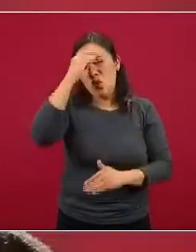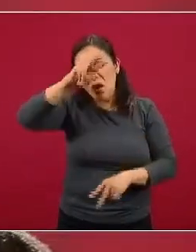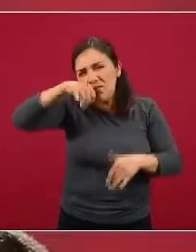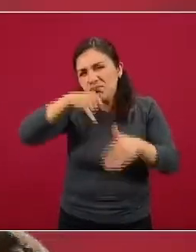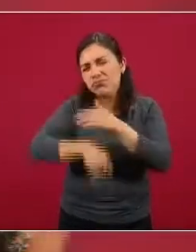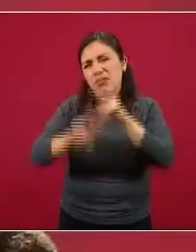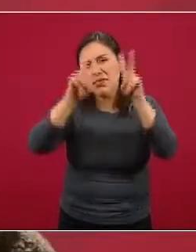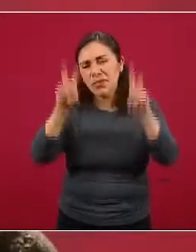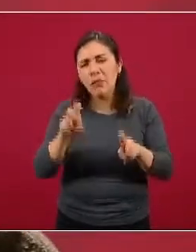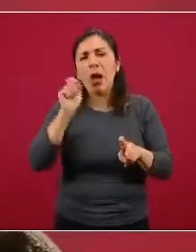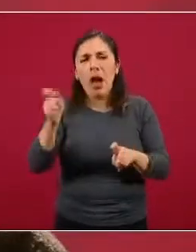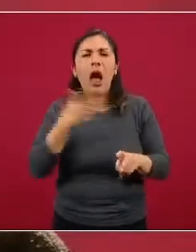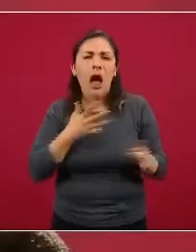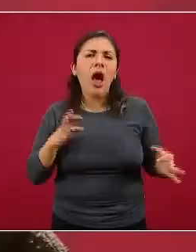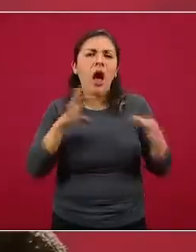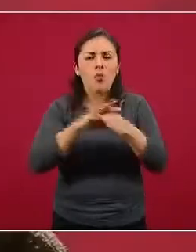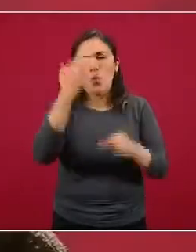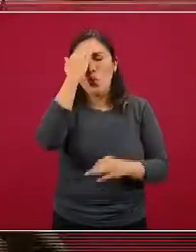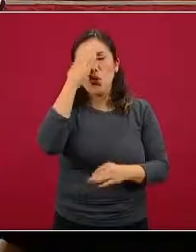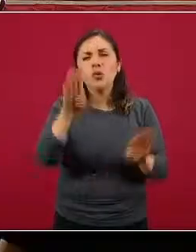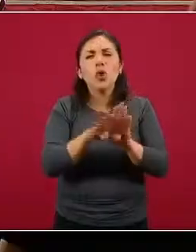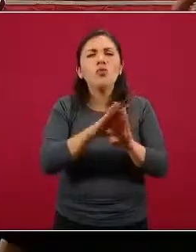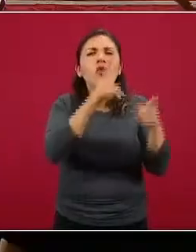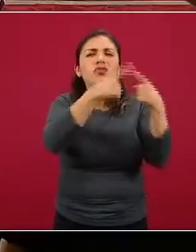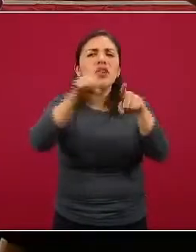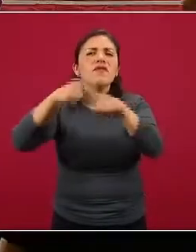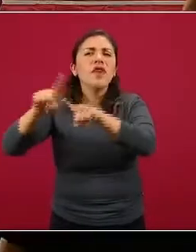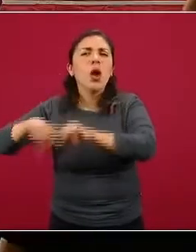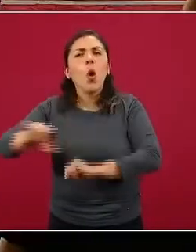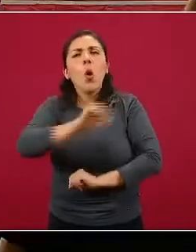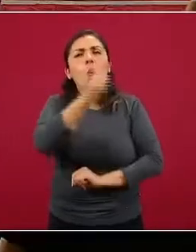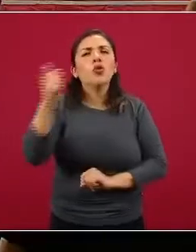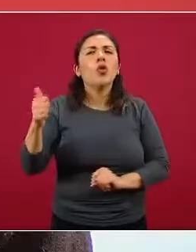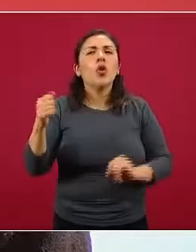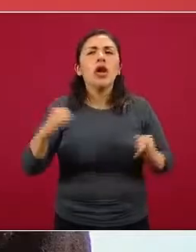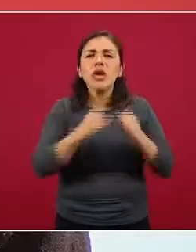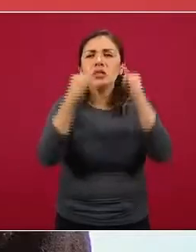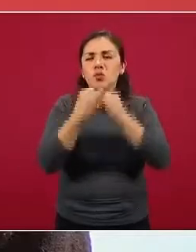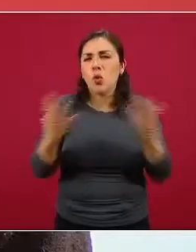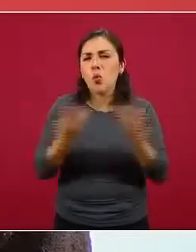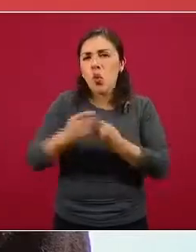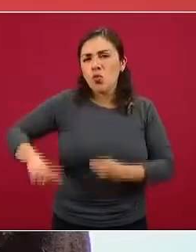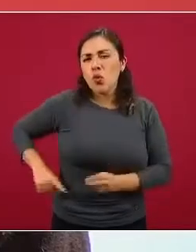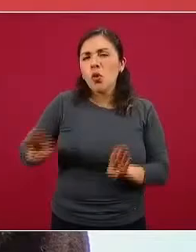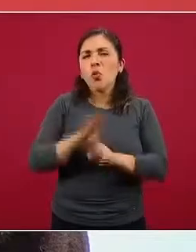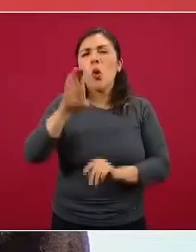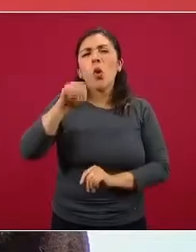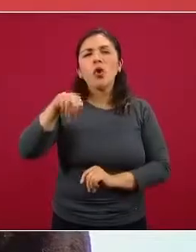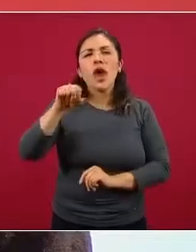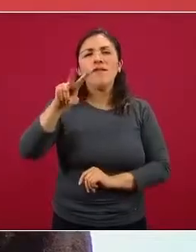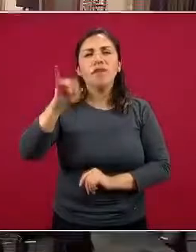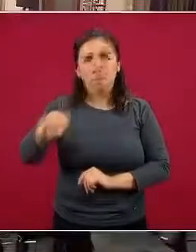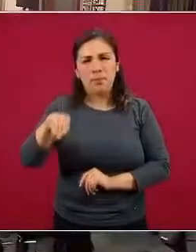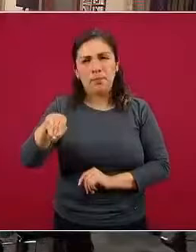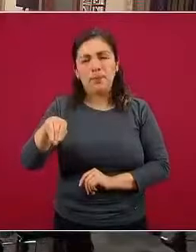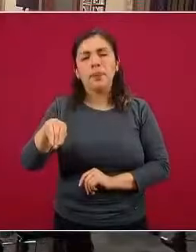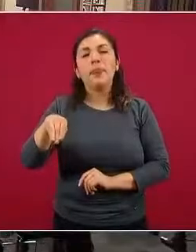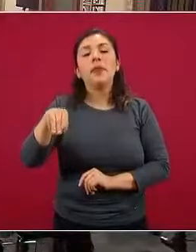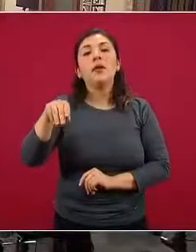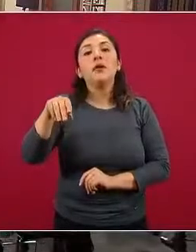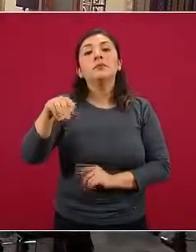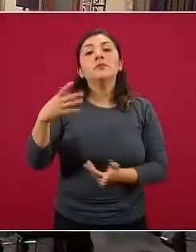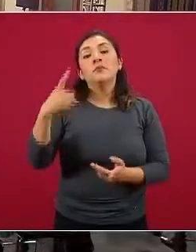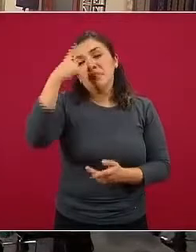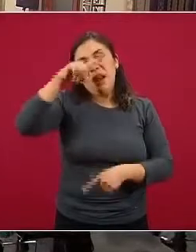tema y quien está vinculada con otros organismos de gobierno como CONAVIM, la Comisión Nacional para Evitar y